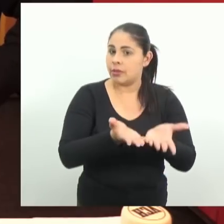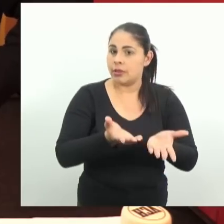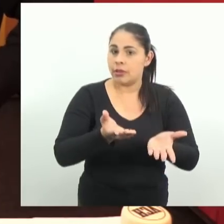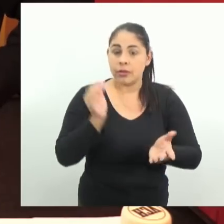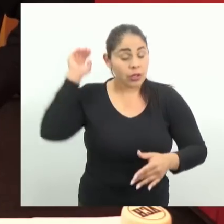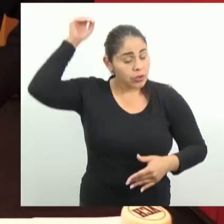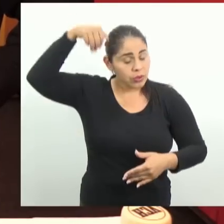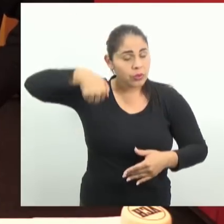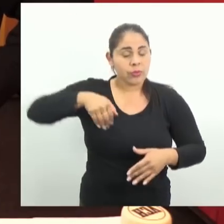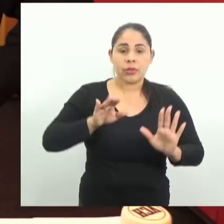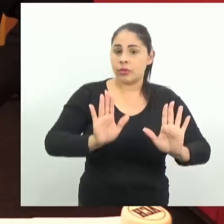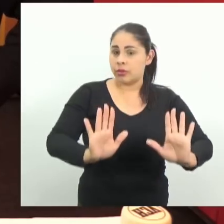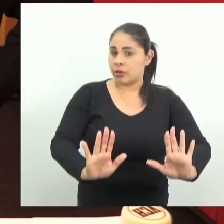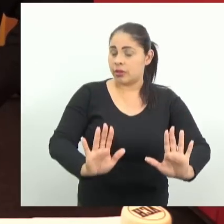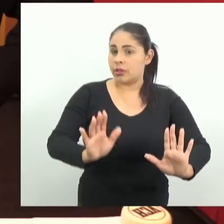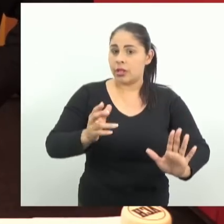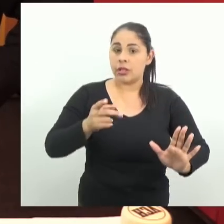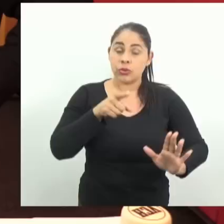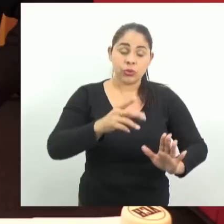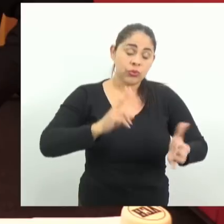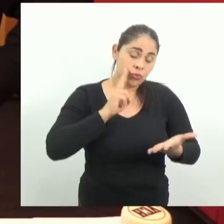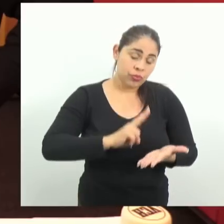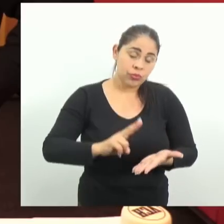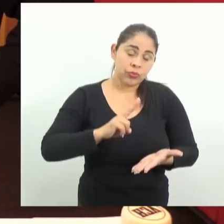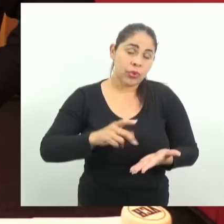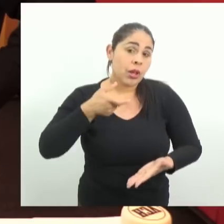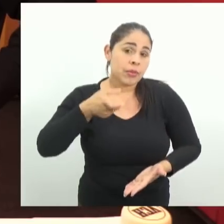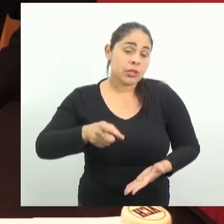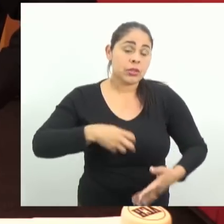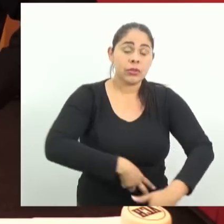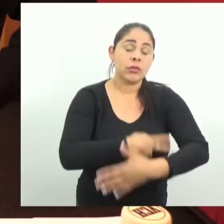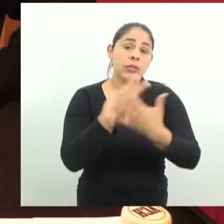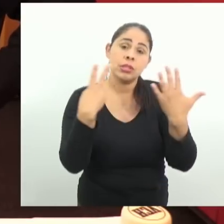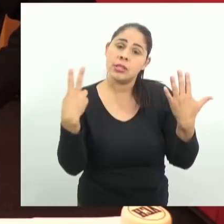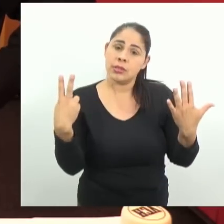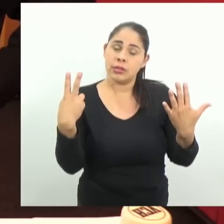10, y podemos leer en versículo 17,